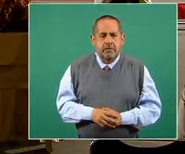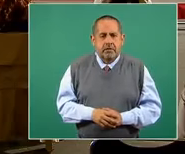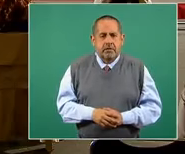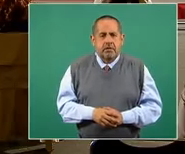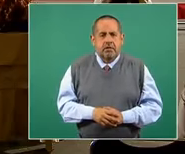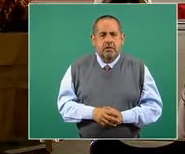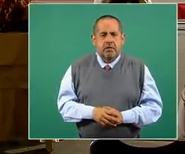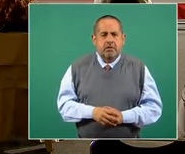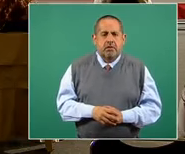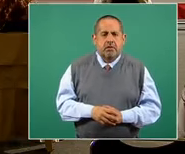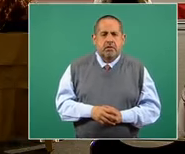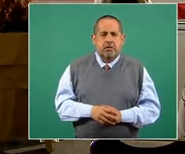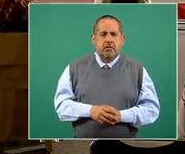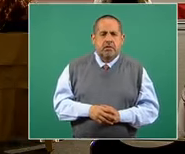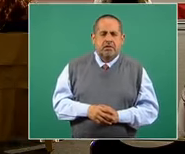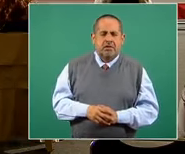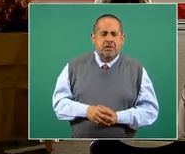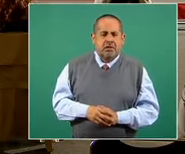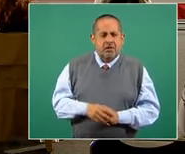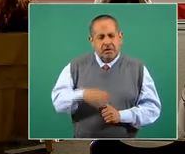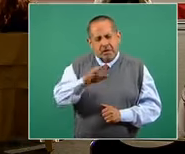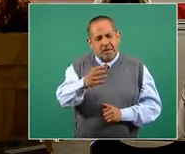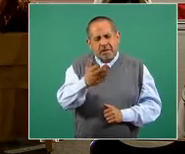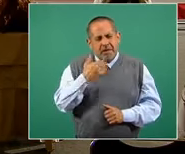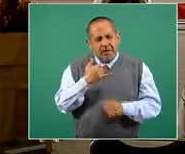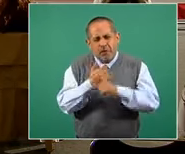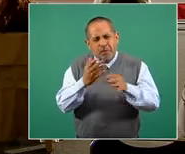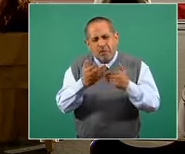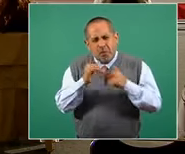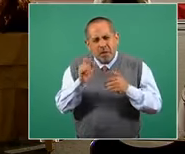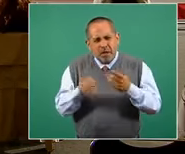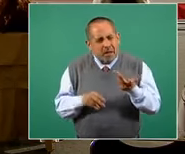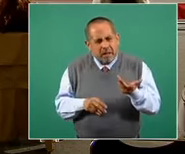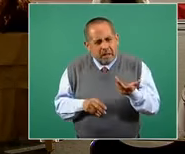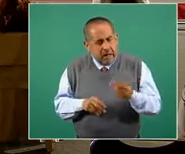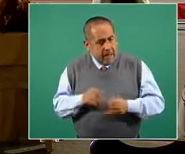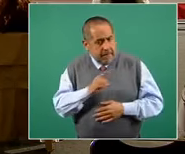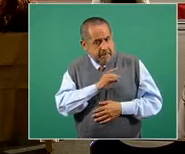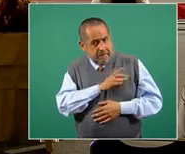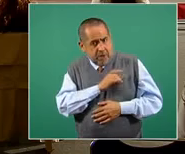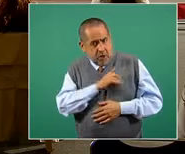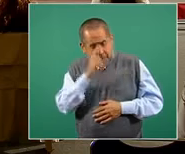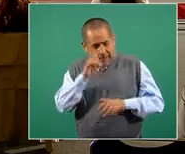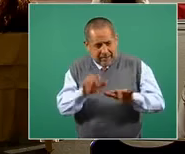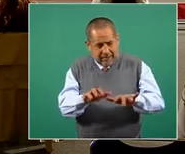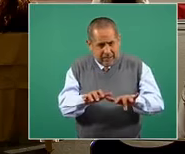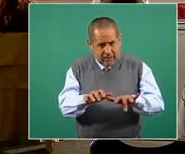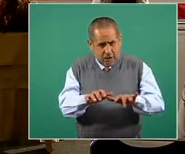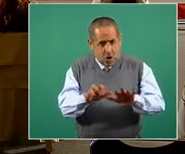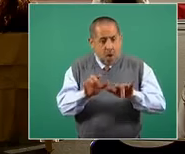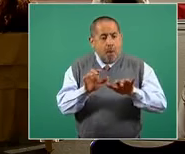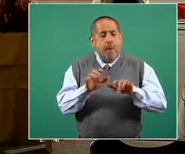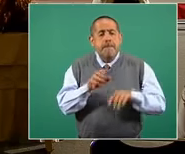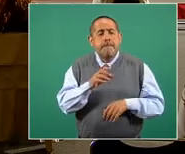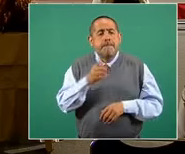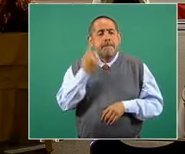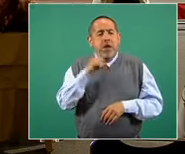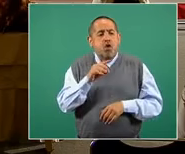Solo deme un poquito más de información, Juan, por favor. ¿Es temor a registrarse o temor a registrarse y ser